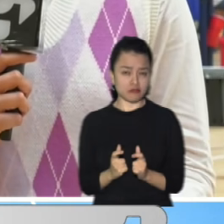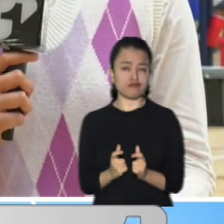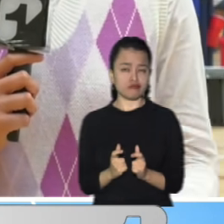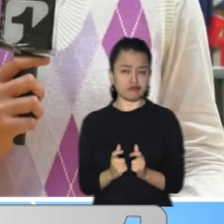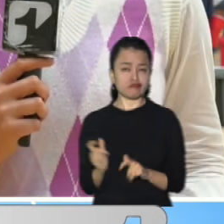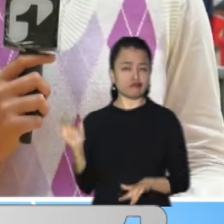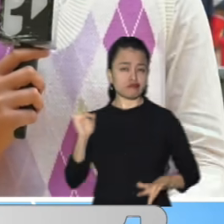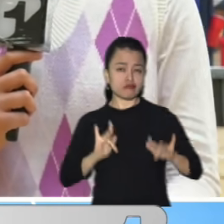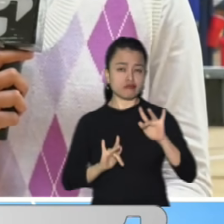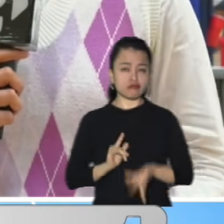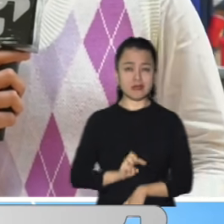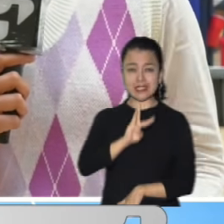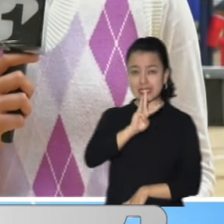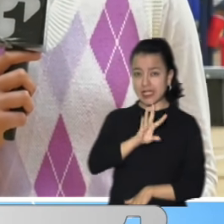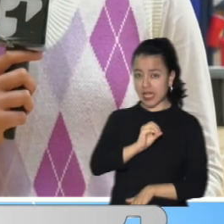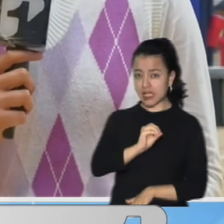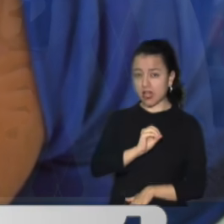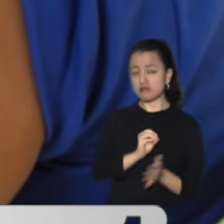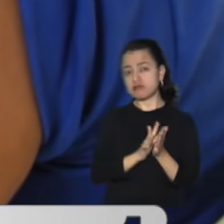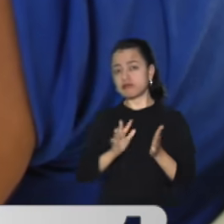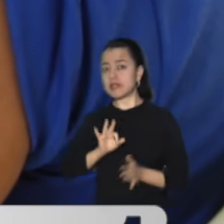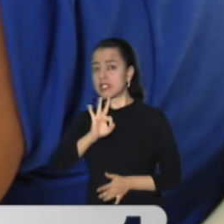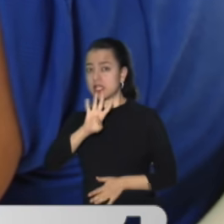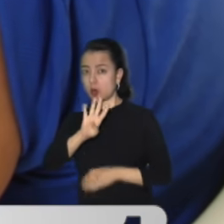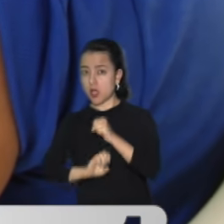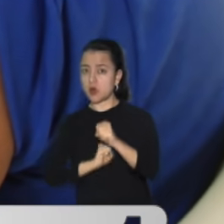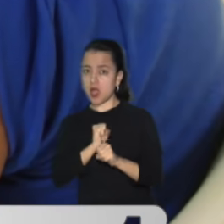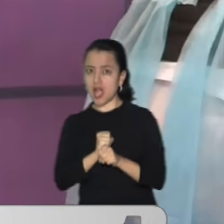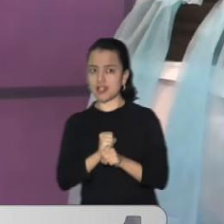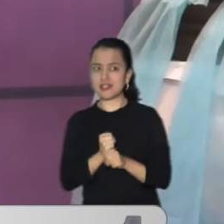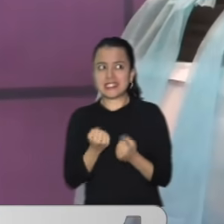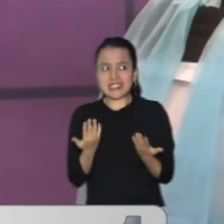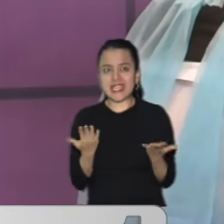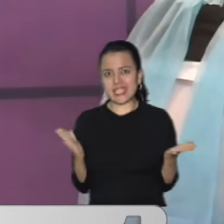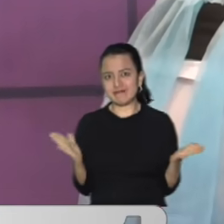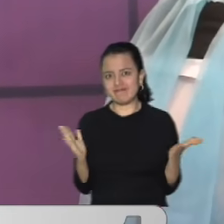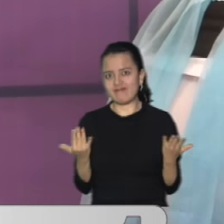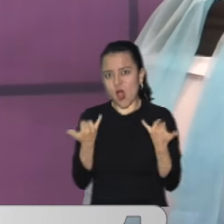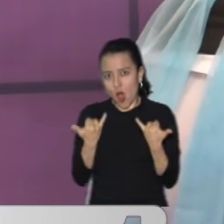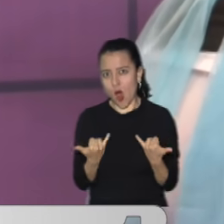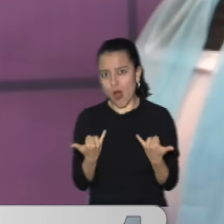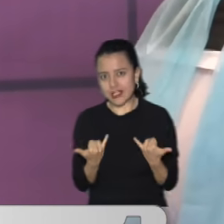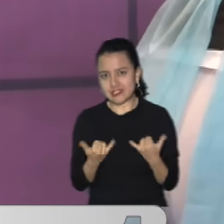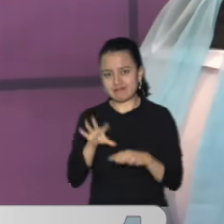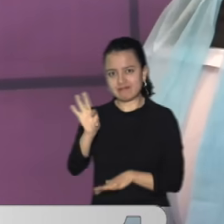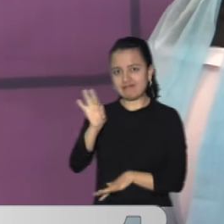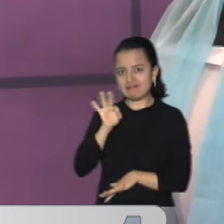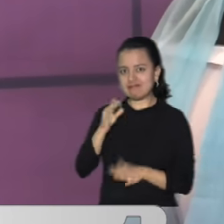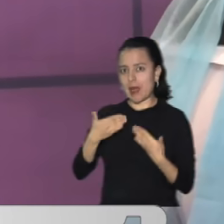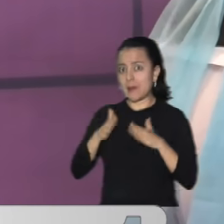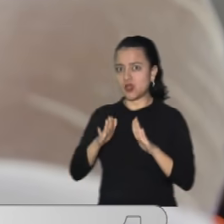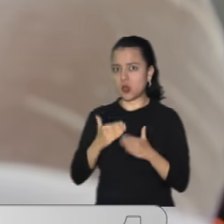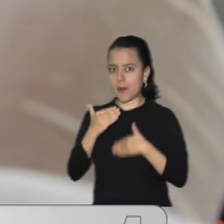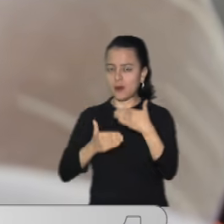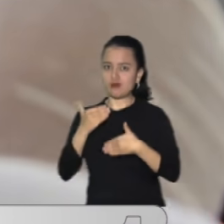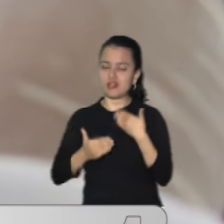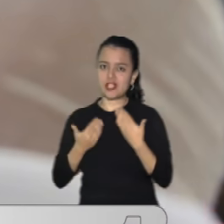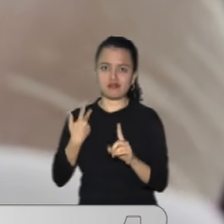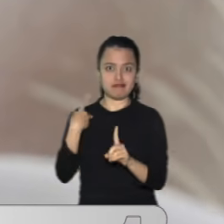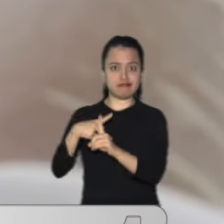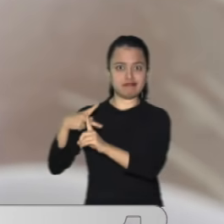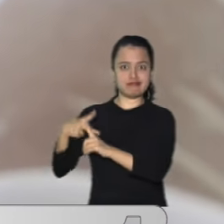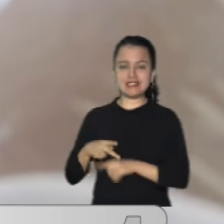población entre los 30 y 34 años que se metió hoy al proceso y que lo habilitó el Ministerio de Salud y también la Secretaría de